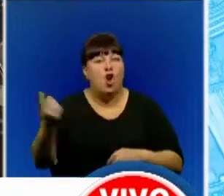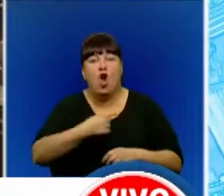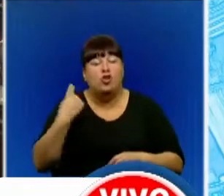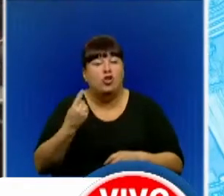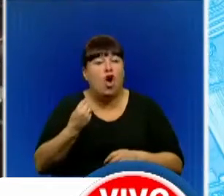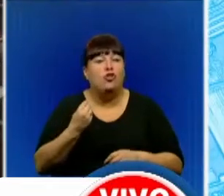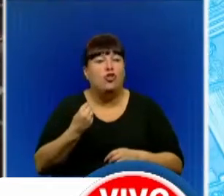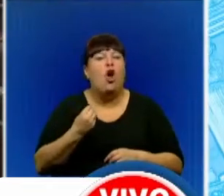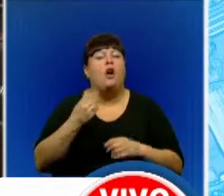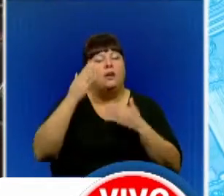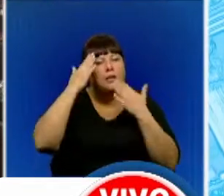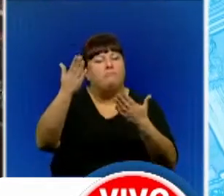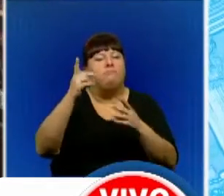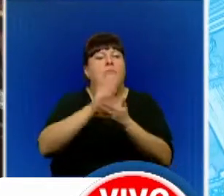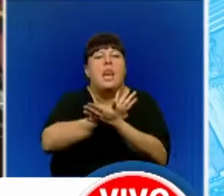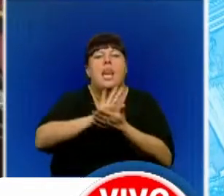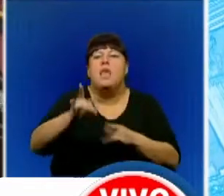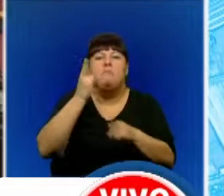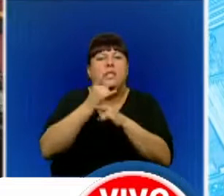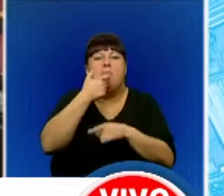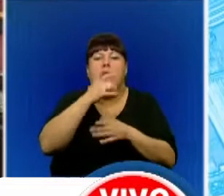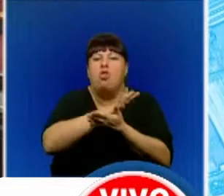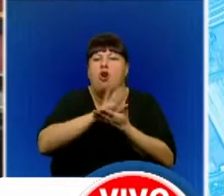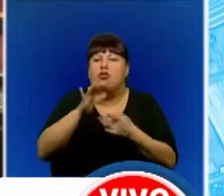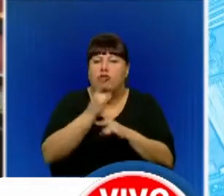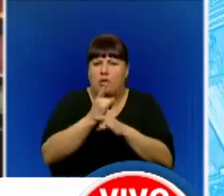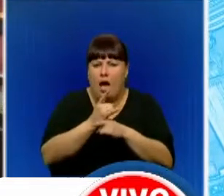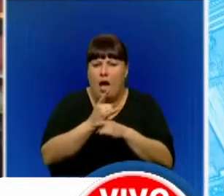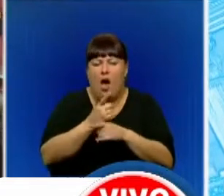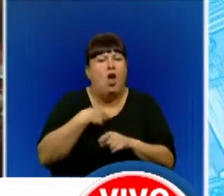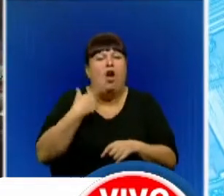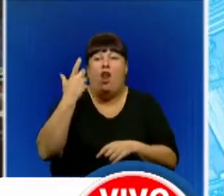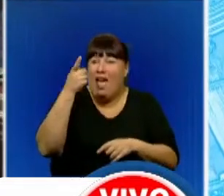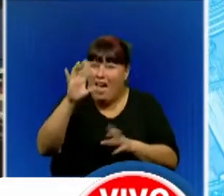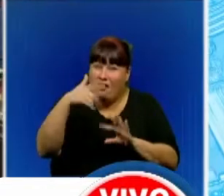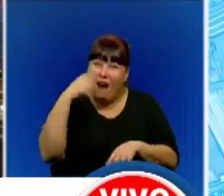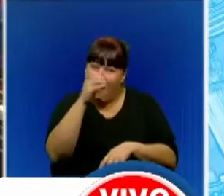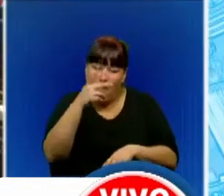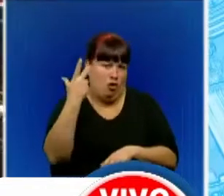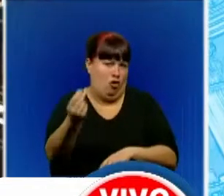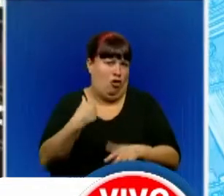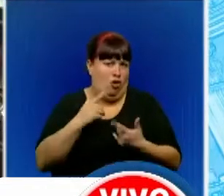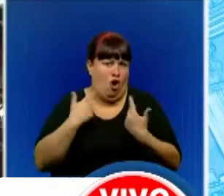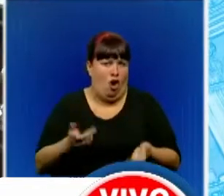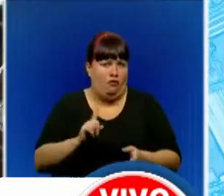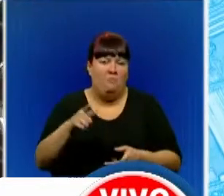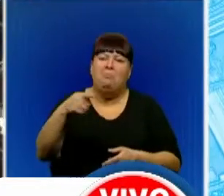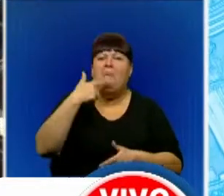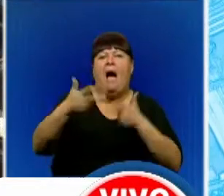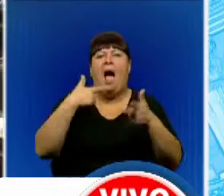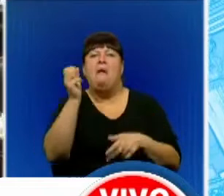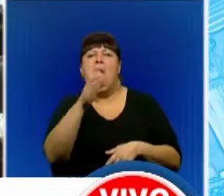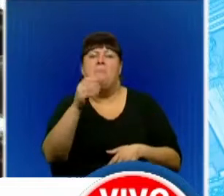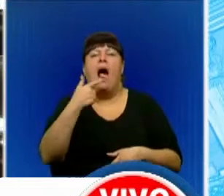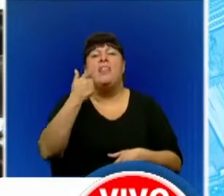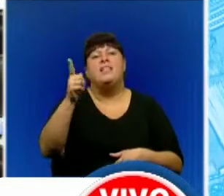hacemos un culto de la transparencia. No puedo permitir que se diga livianamente